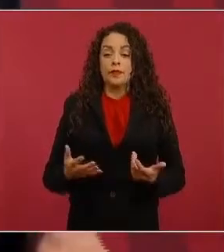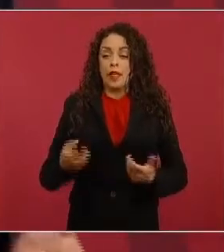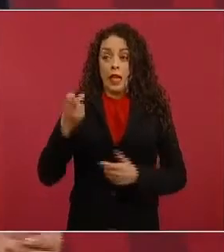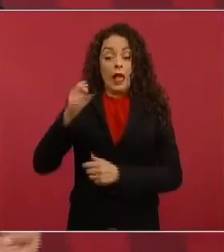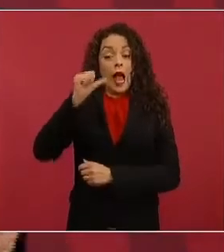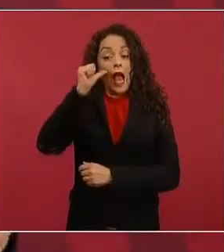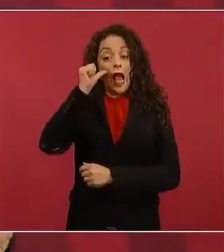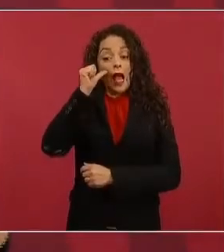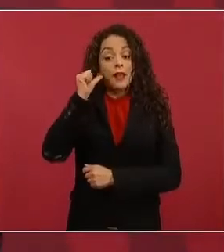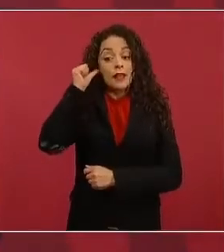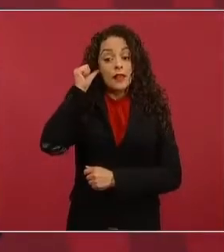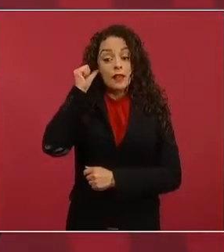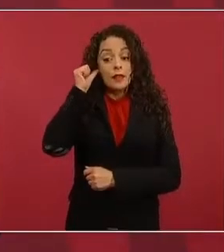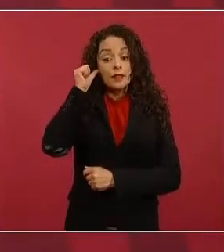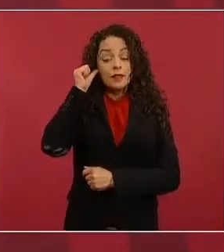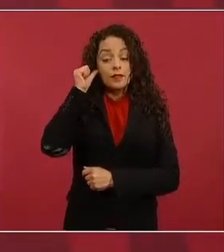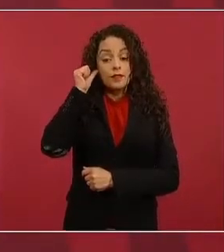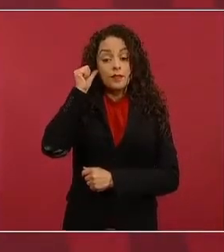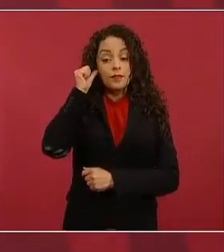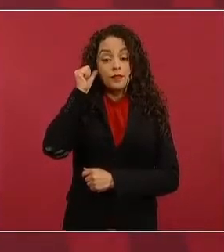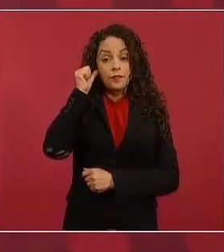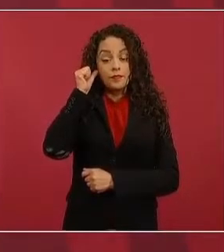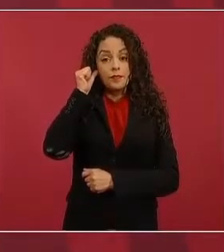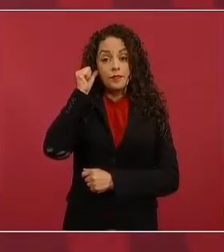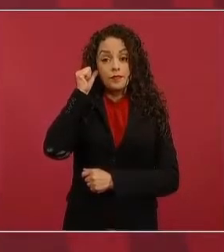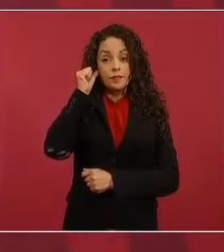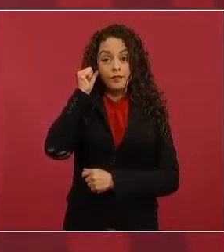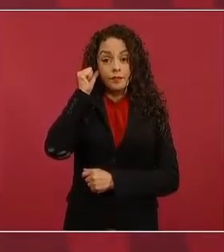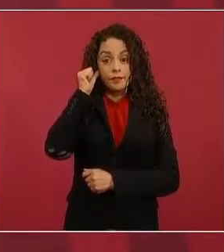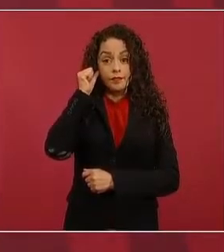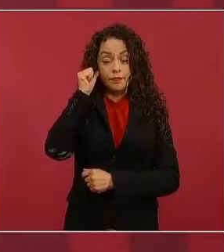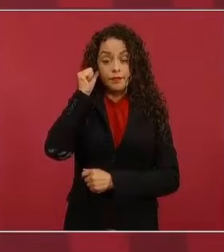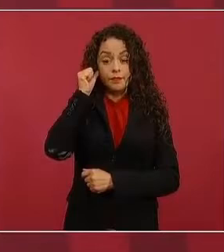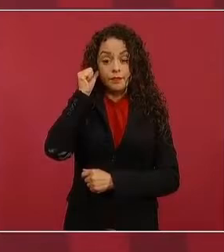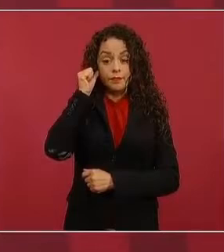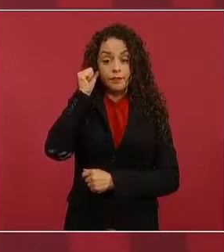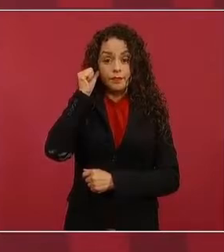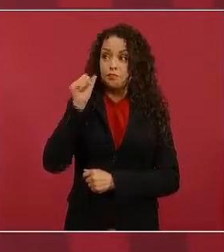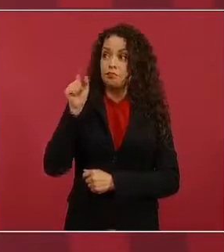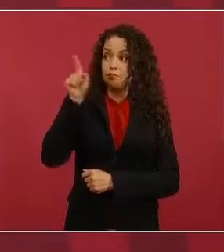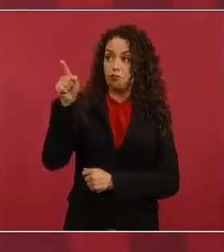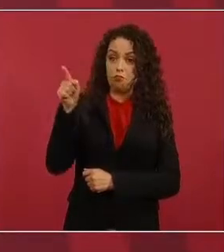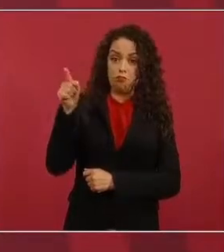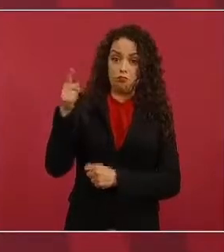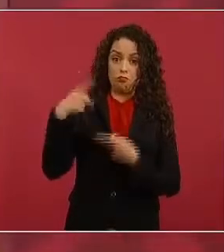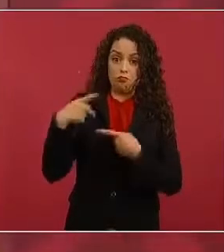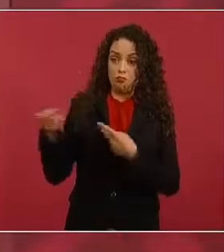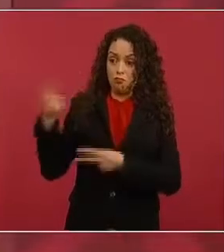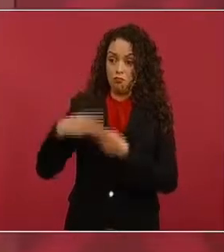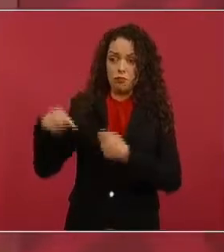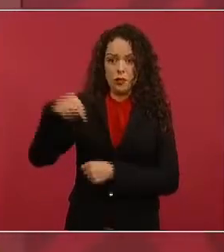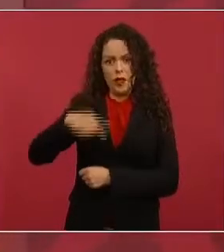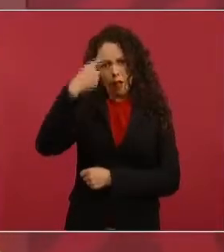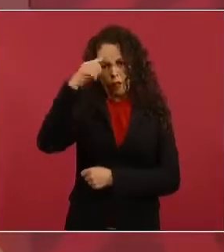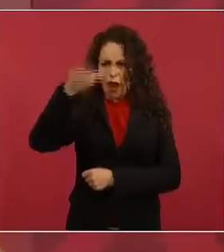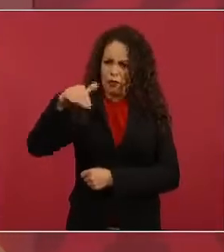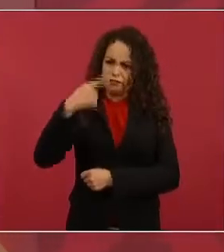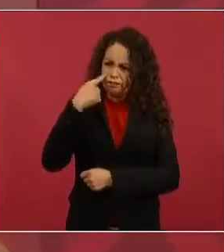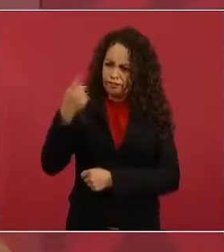ayer, pues se suponía de que él venía a reclamarnos